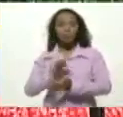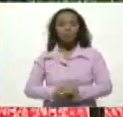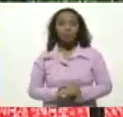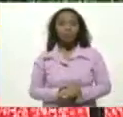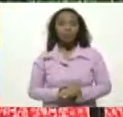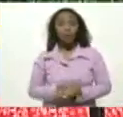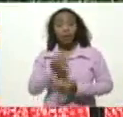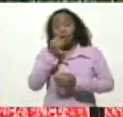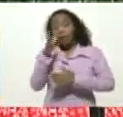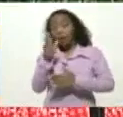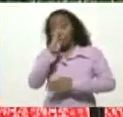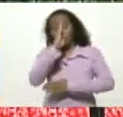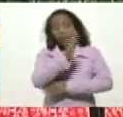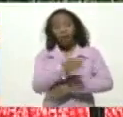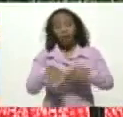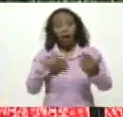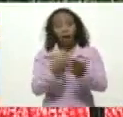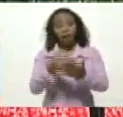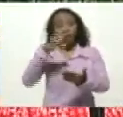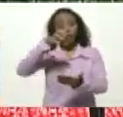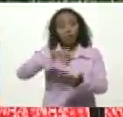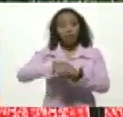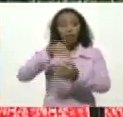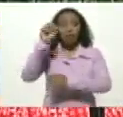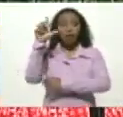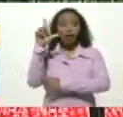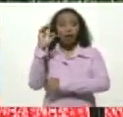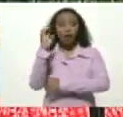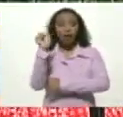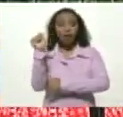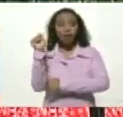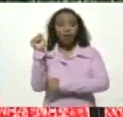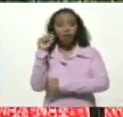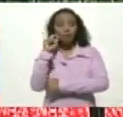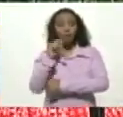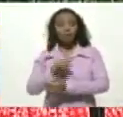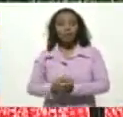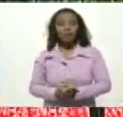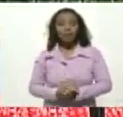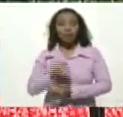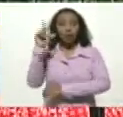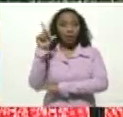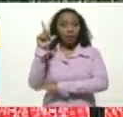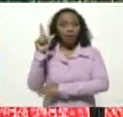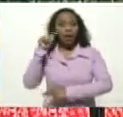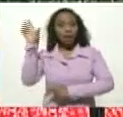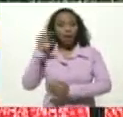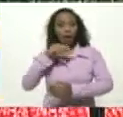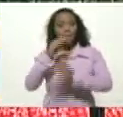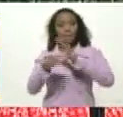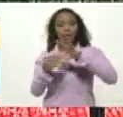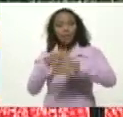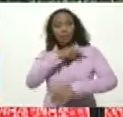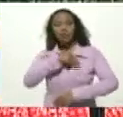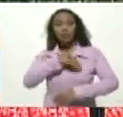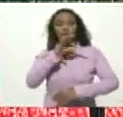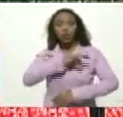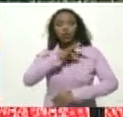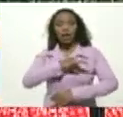Bueno, vámonos directo al Estado Lara para la inauguración de otra base de misión socialista que lleva el nombre